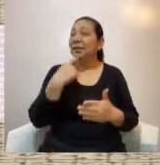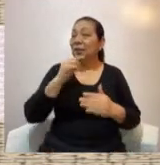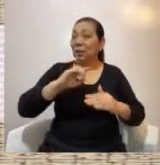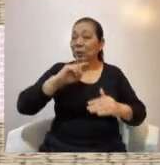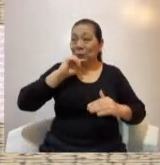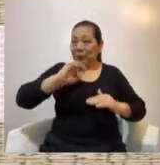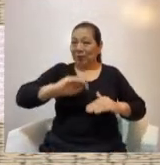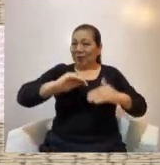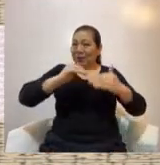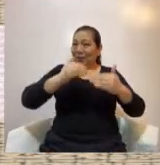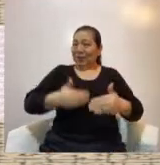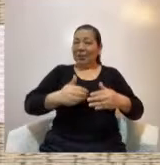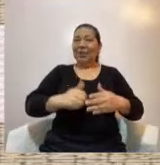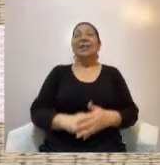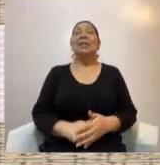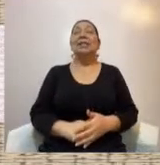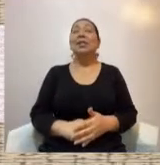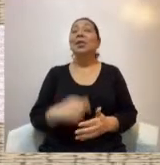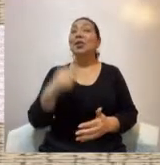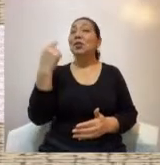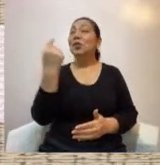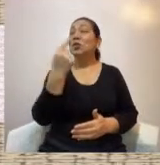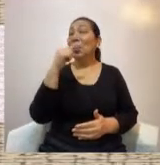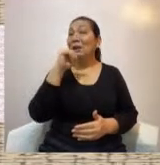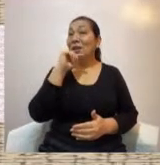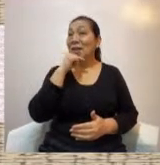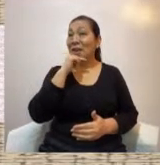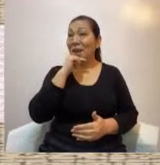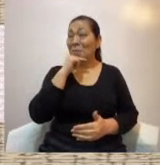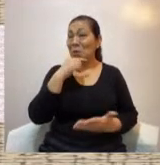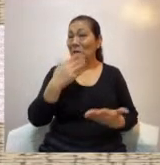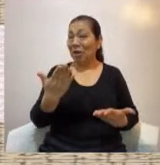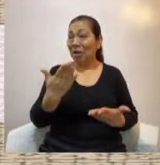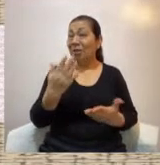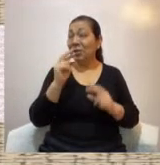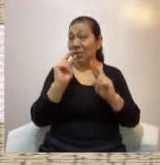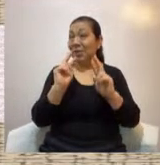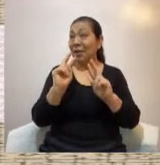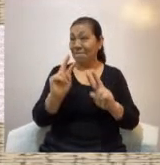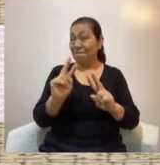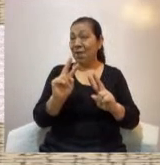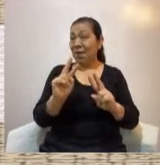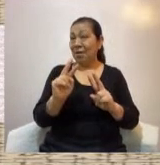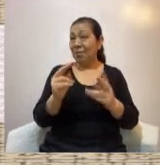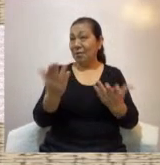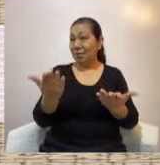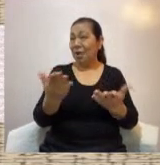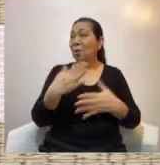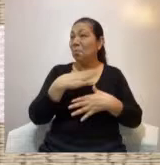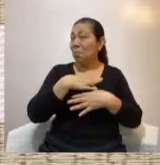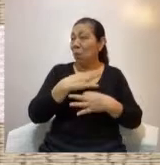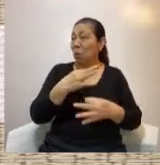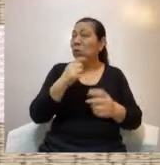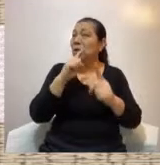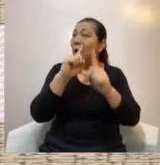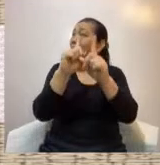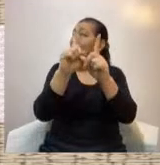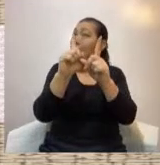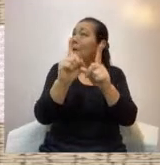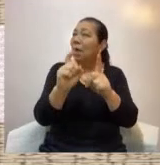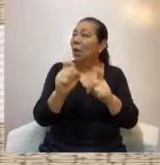el que el hecho del embarazo solo las mujeres, es visible solo en las mujeres, me